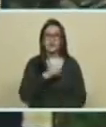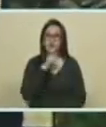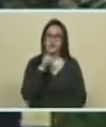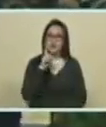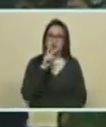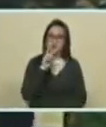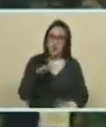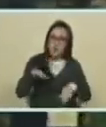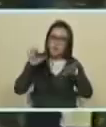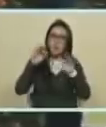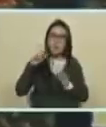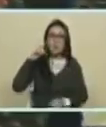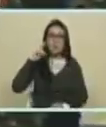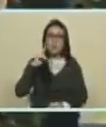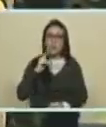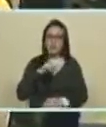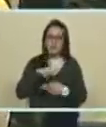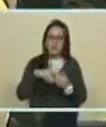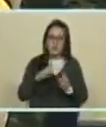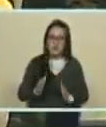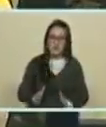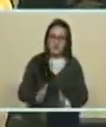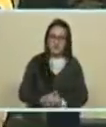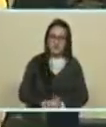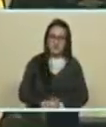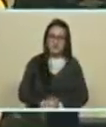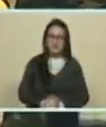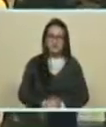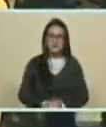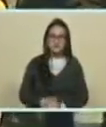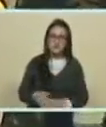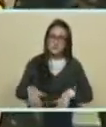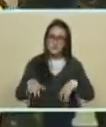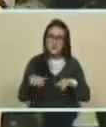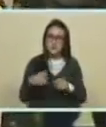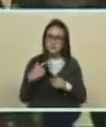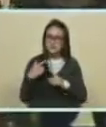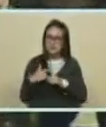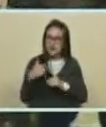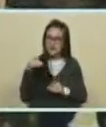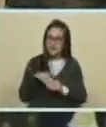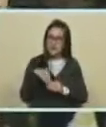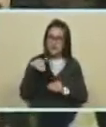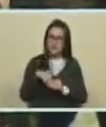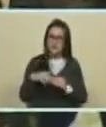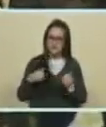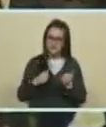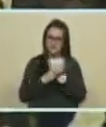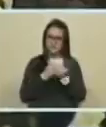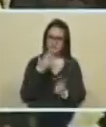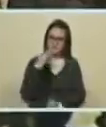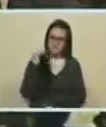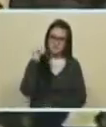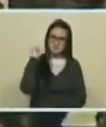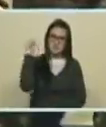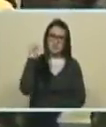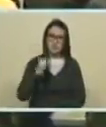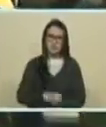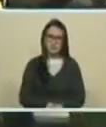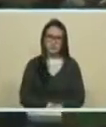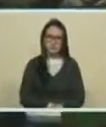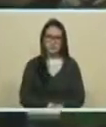bolivariana. Crece la ola de votos y votos y votos por Nicolás Maduro